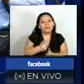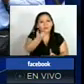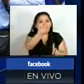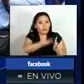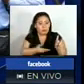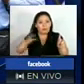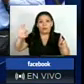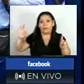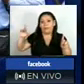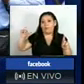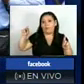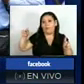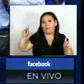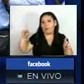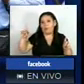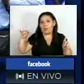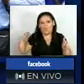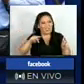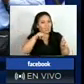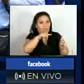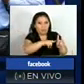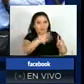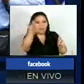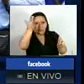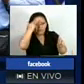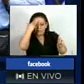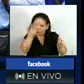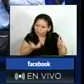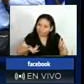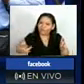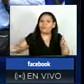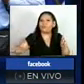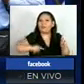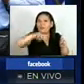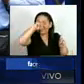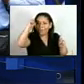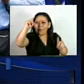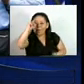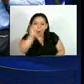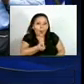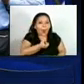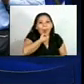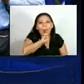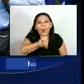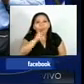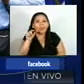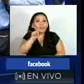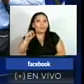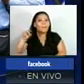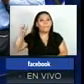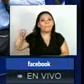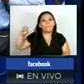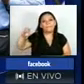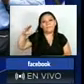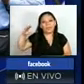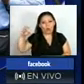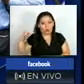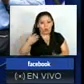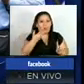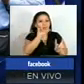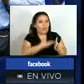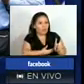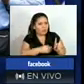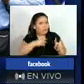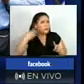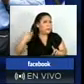Franklin Américo Rivera, conocido entre todos los que hemos hecho periodismo en este país como Meco. El fotoperiodista de